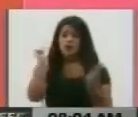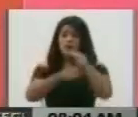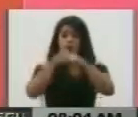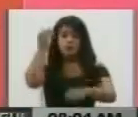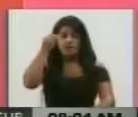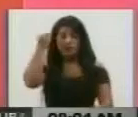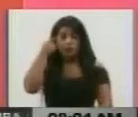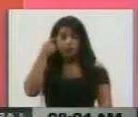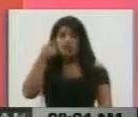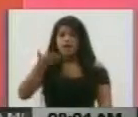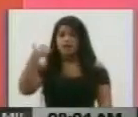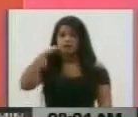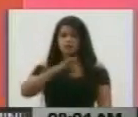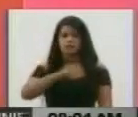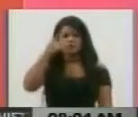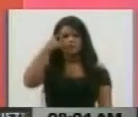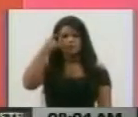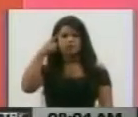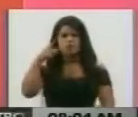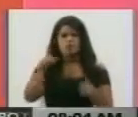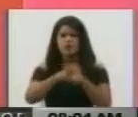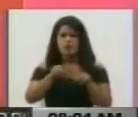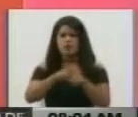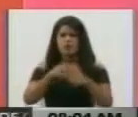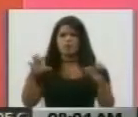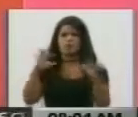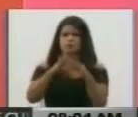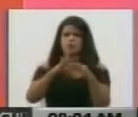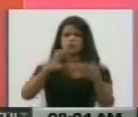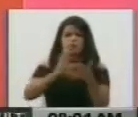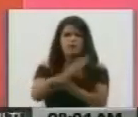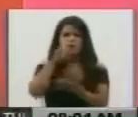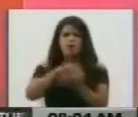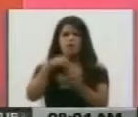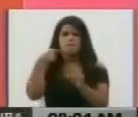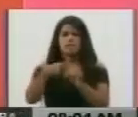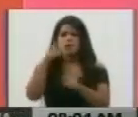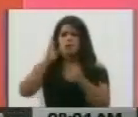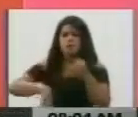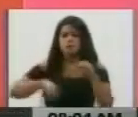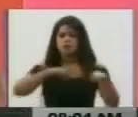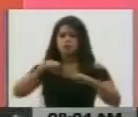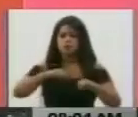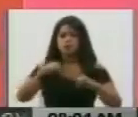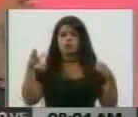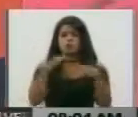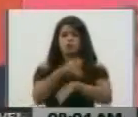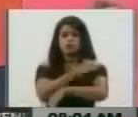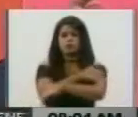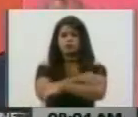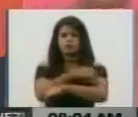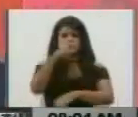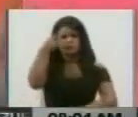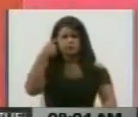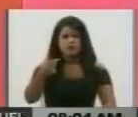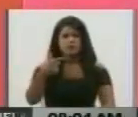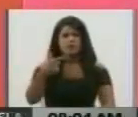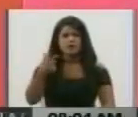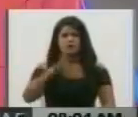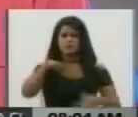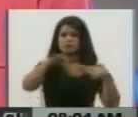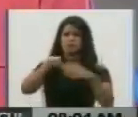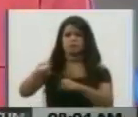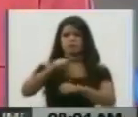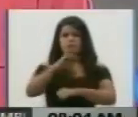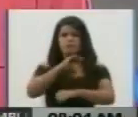cuenta aquella vinculación golpista y la última movilización quizás que fue convocada por la oposición con estos rasgos de tomar el poder?